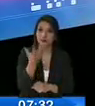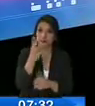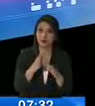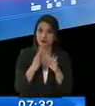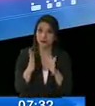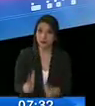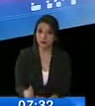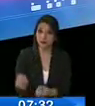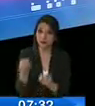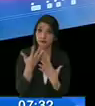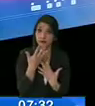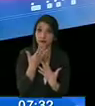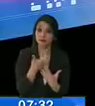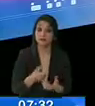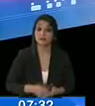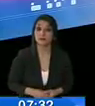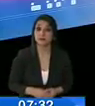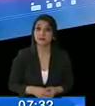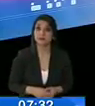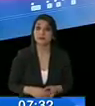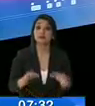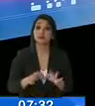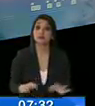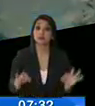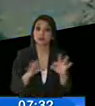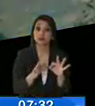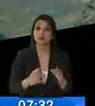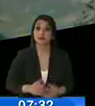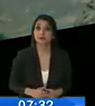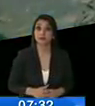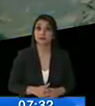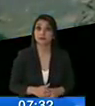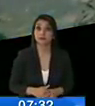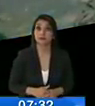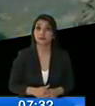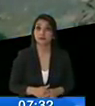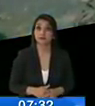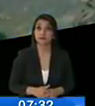escuchamos la información que nos puedes dar a esta hora